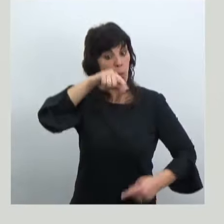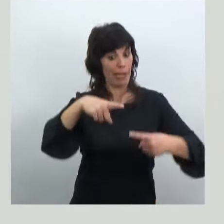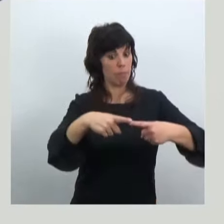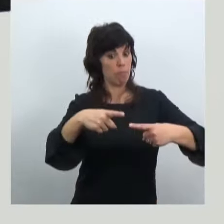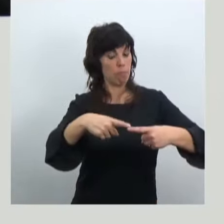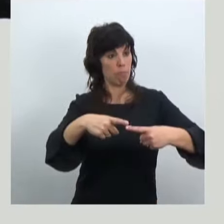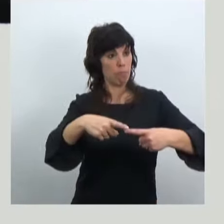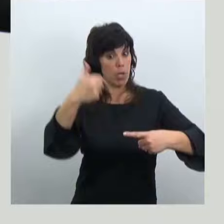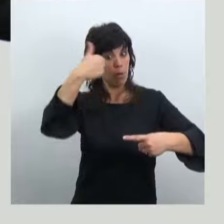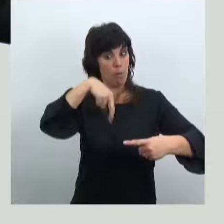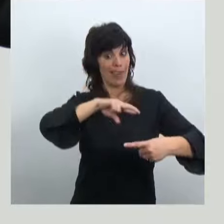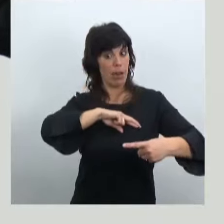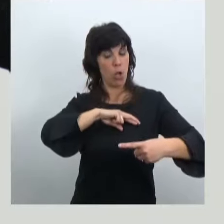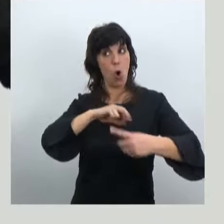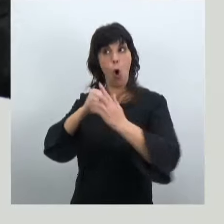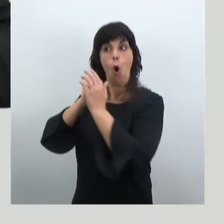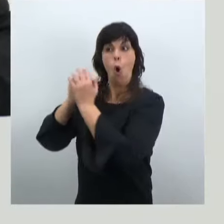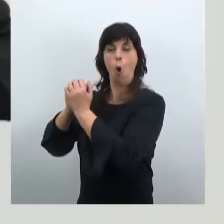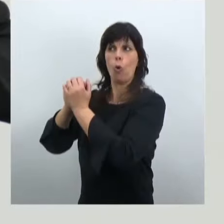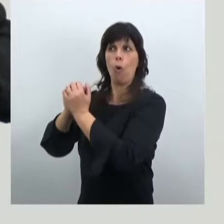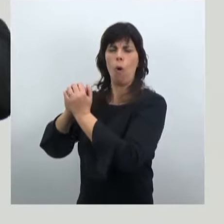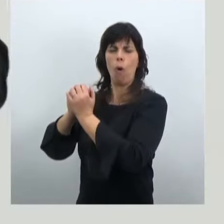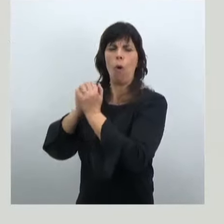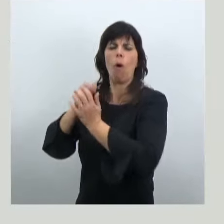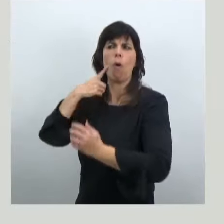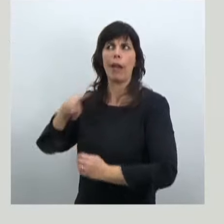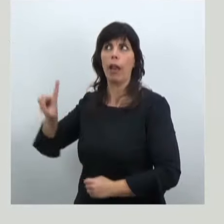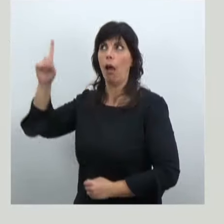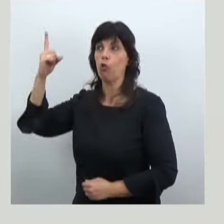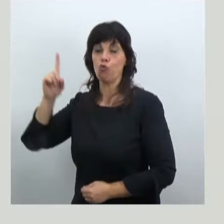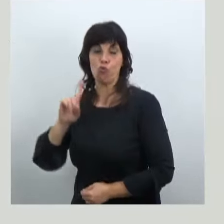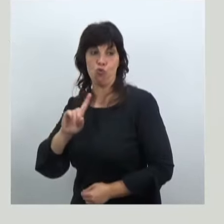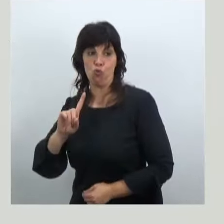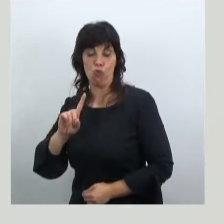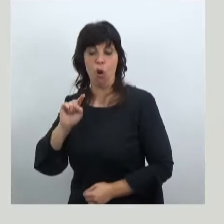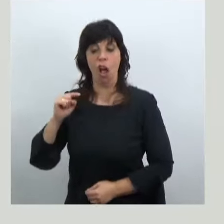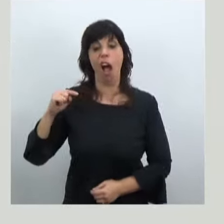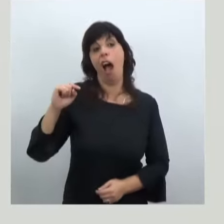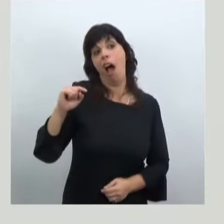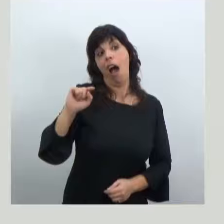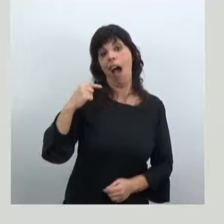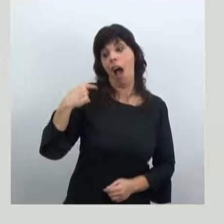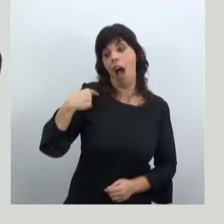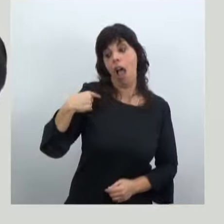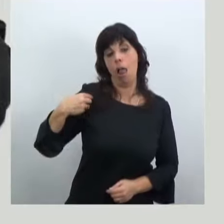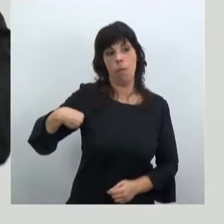Gente religiosa siempre habla en un idioma que te deja alucinando.